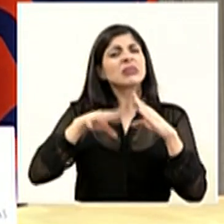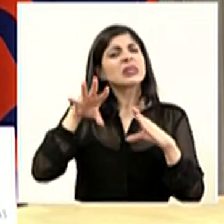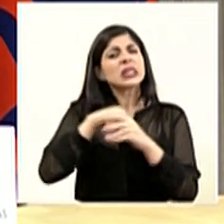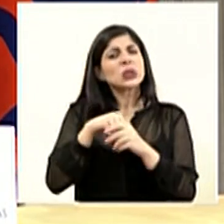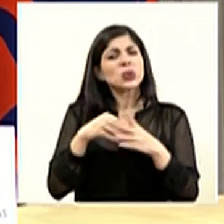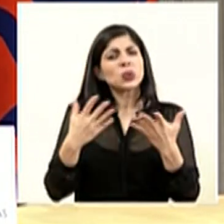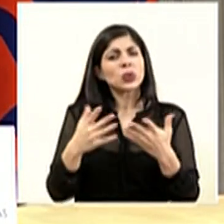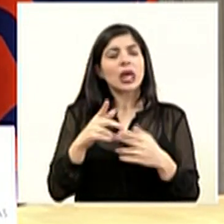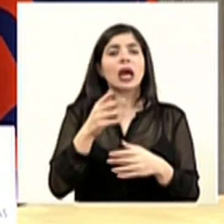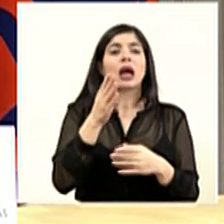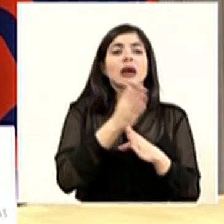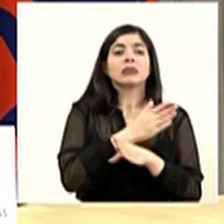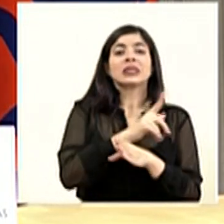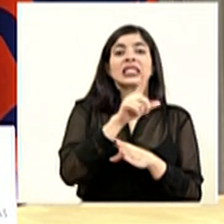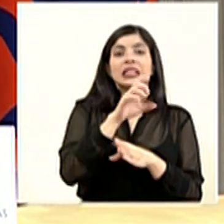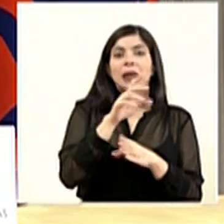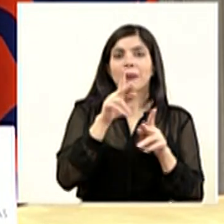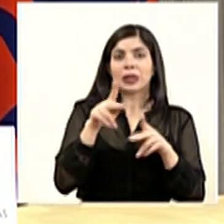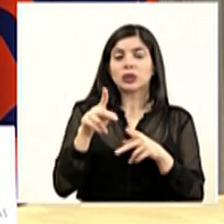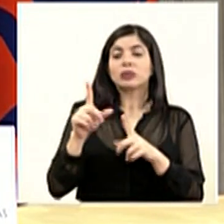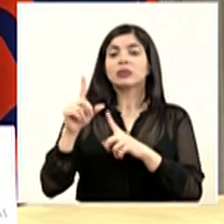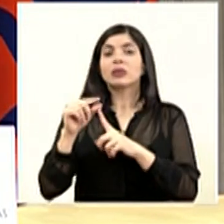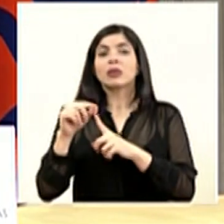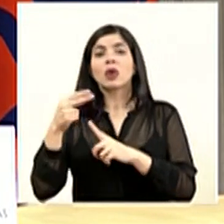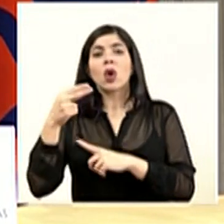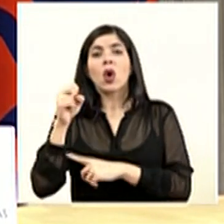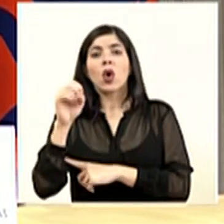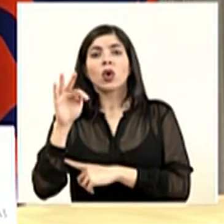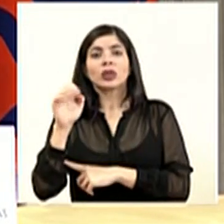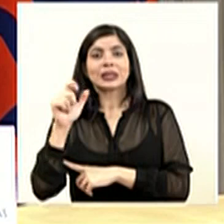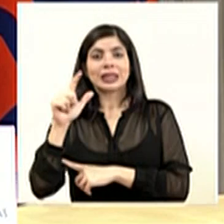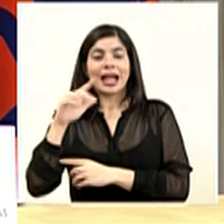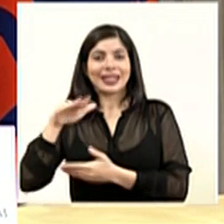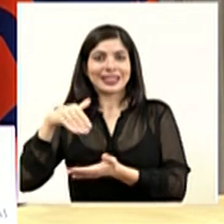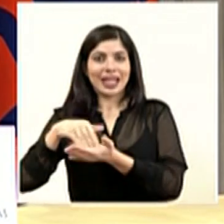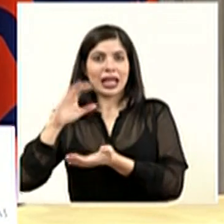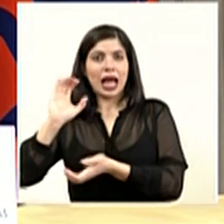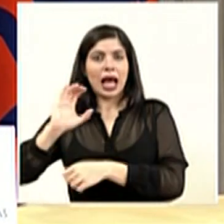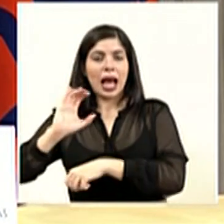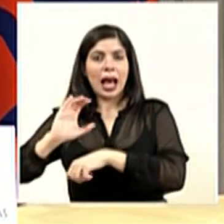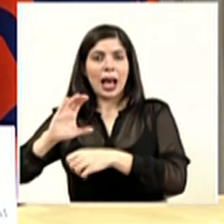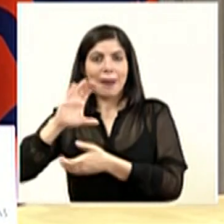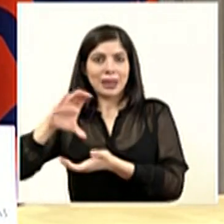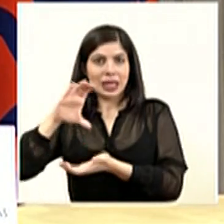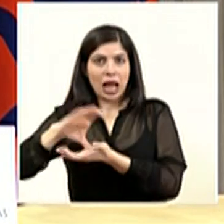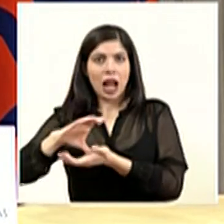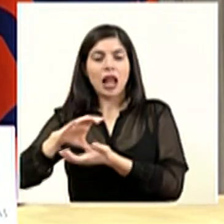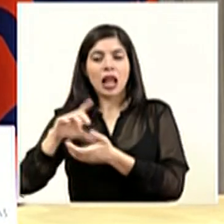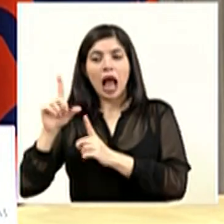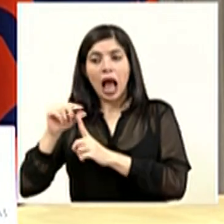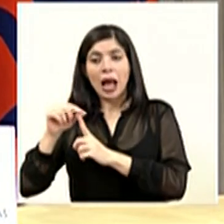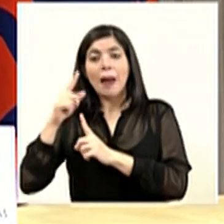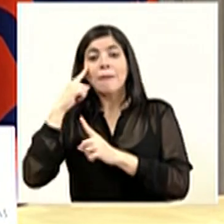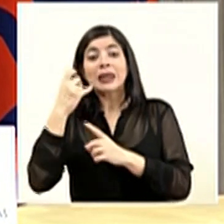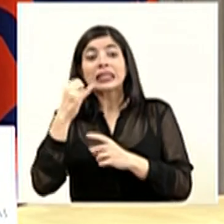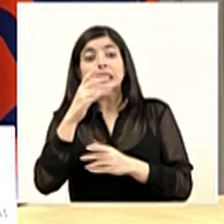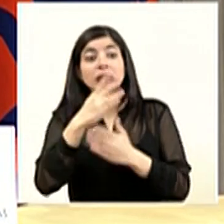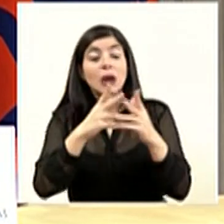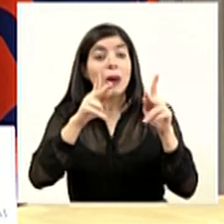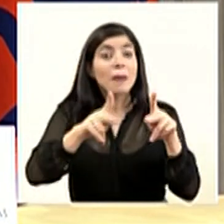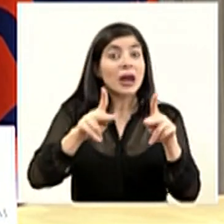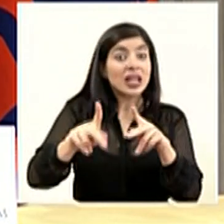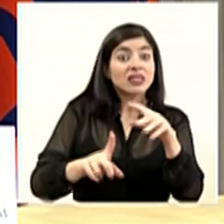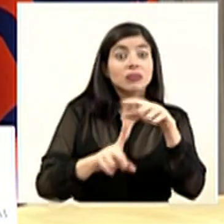con 100 personas, el alquiler de un hostal en el centro de la capital para poder dar cuidado a personas que pudiesen